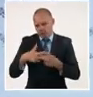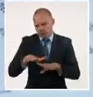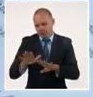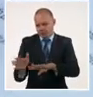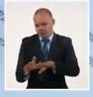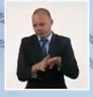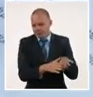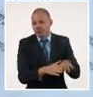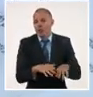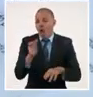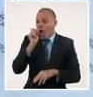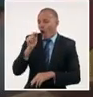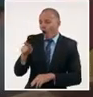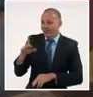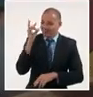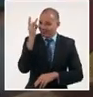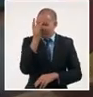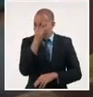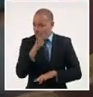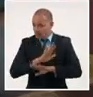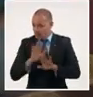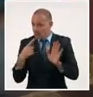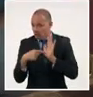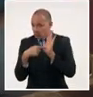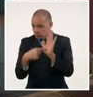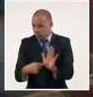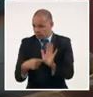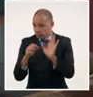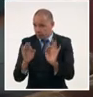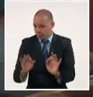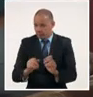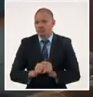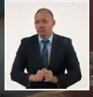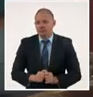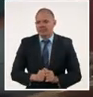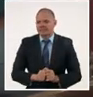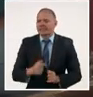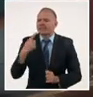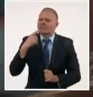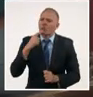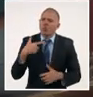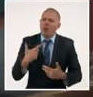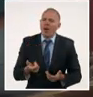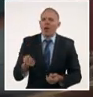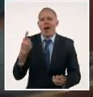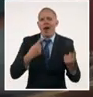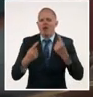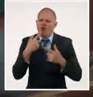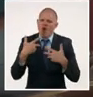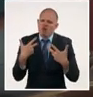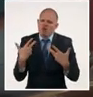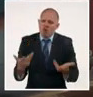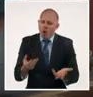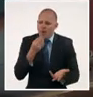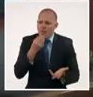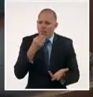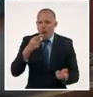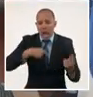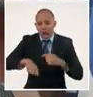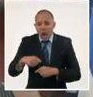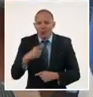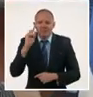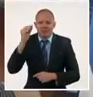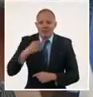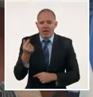del Comité Central del Partido, doctor Roberto Morales Ojeda, compartió reflexiones relacionadas con la disminución de los precios